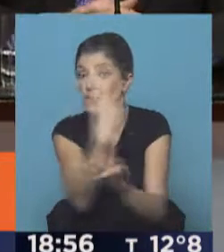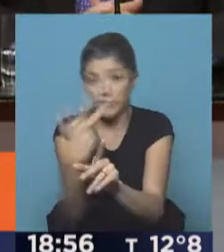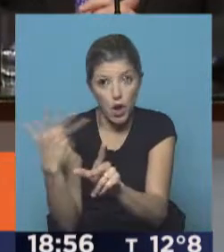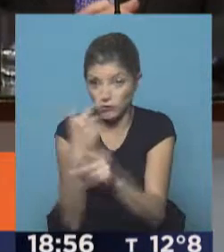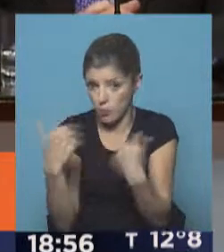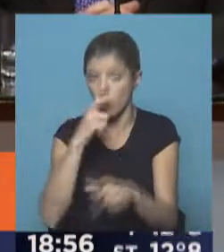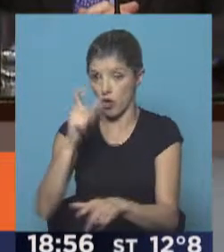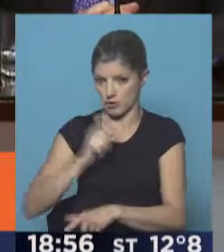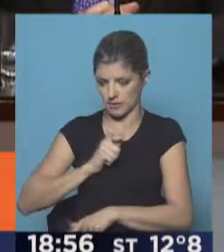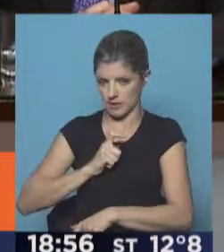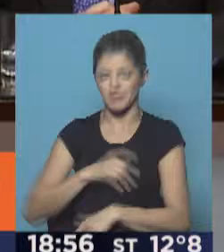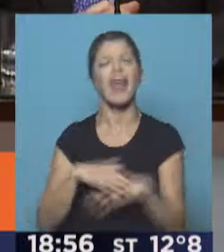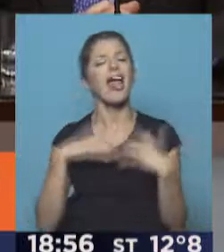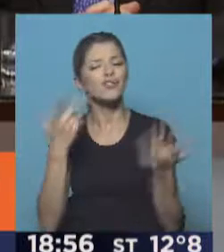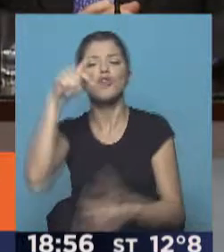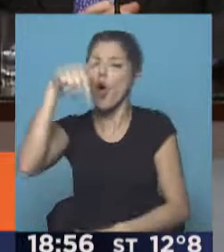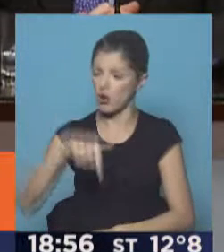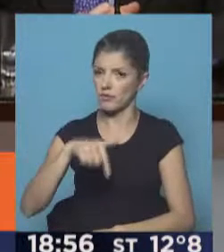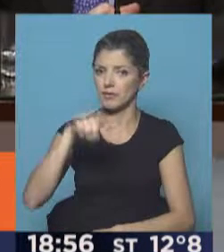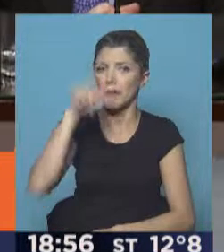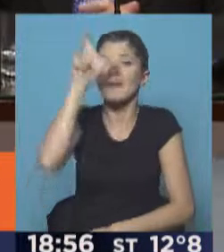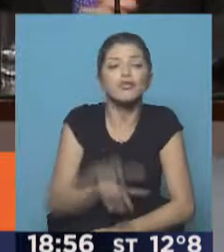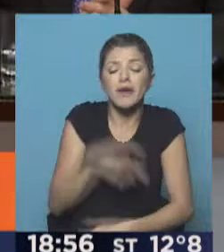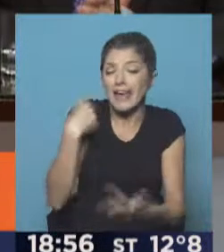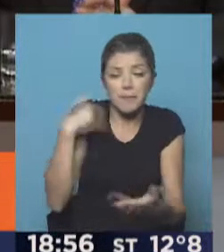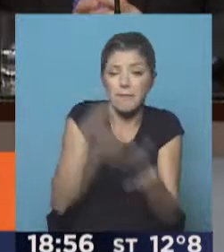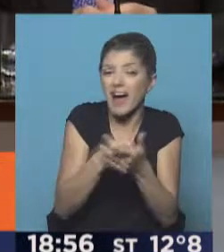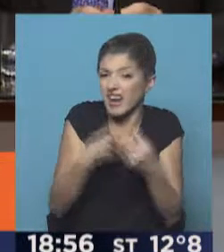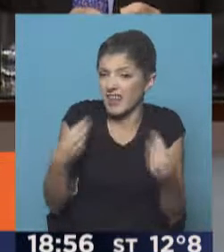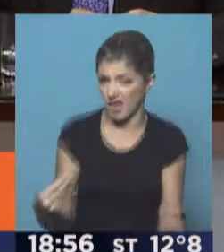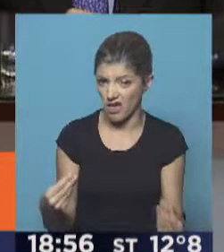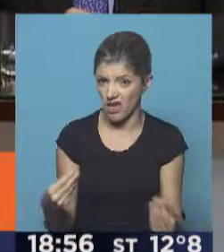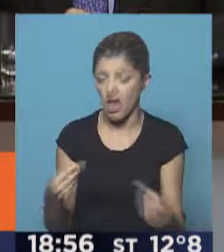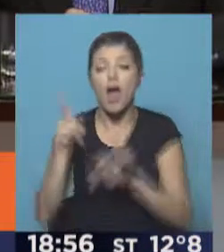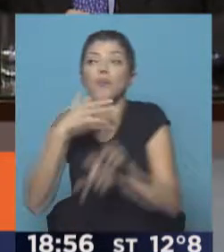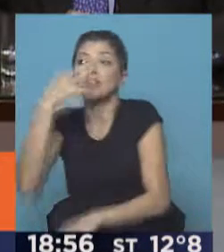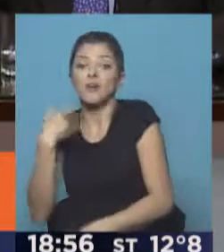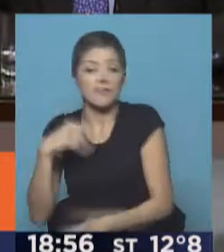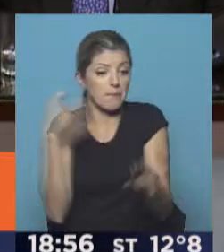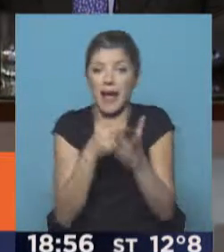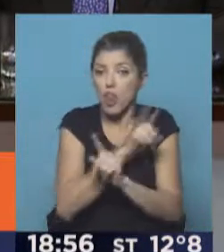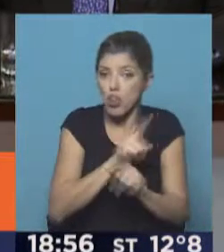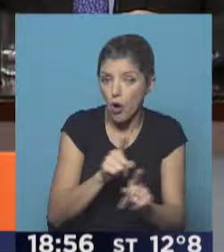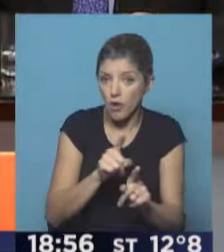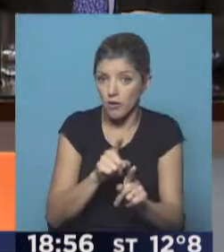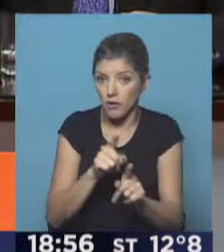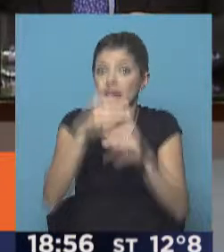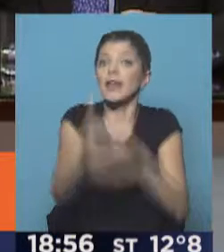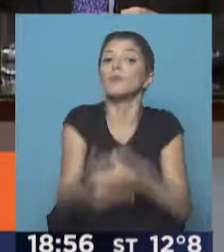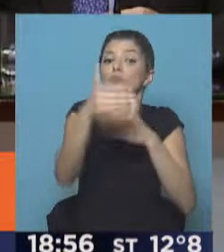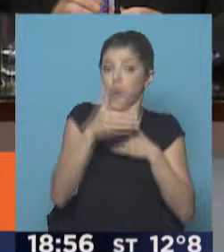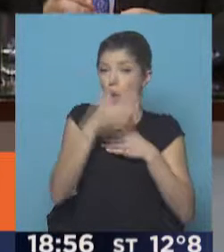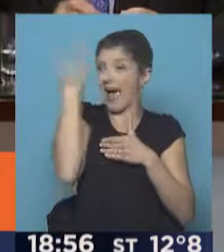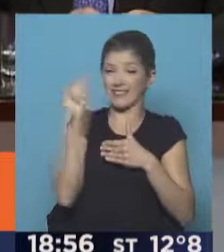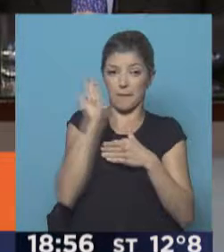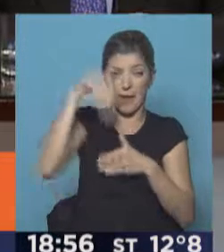al tema, hoy el usuario, ¿qué hace? Porque hay un fallo que dice que no tiene que pagar y que vuelve a retroactivo a marzo, y